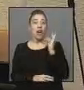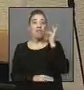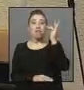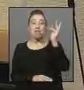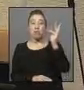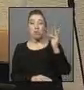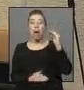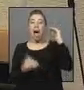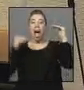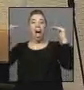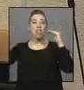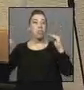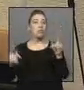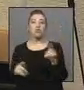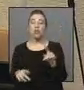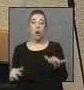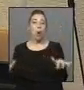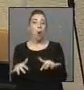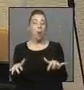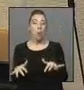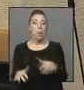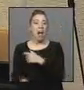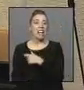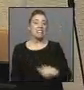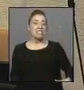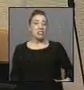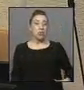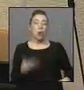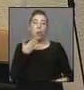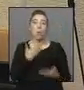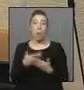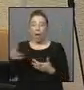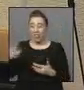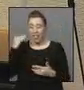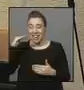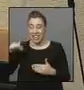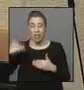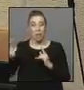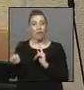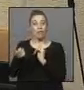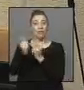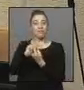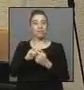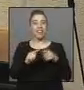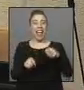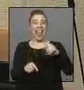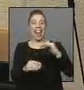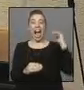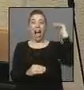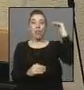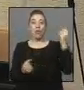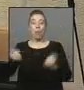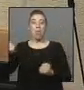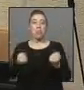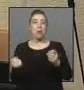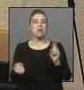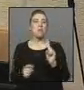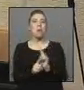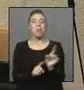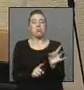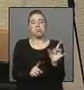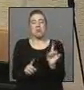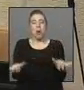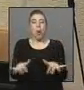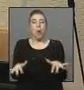cinturón de seguridad cuando le corresponda estar al volante en la conducción de su propio